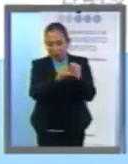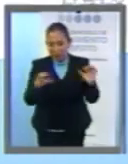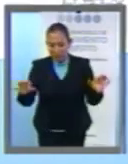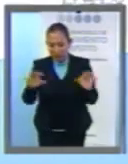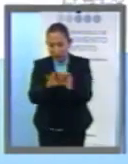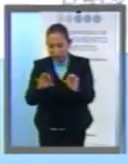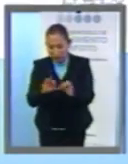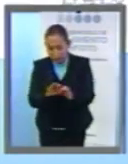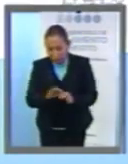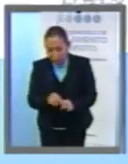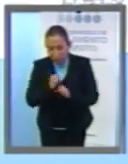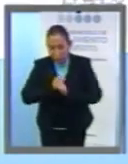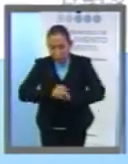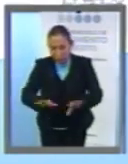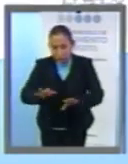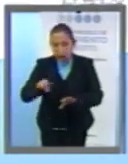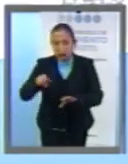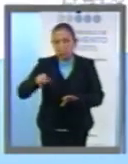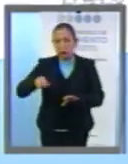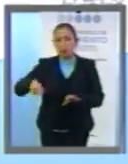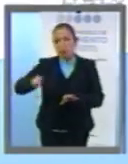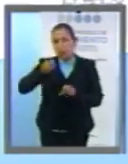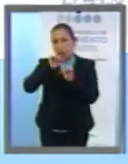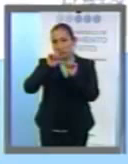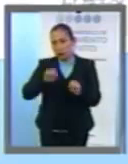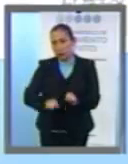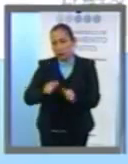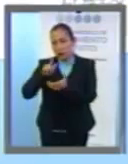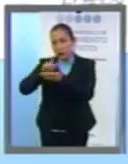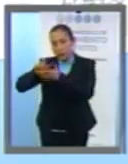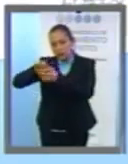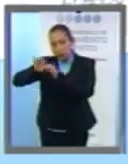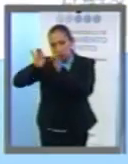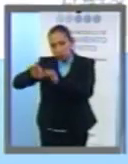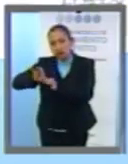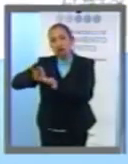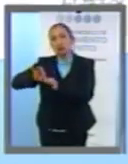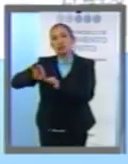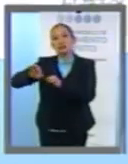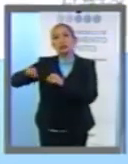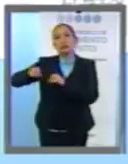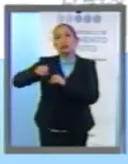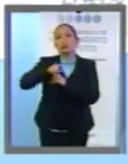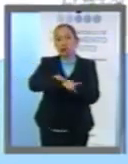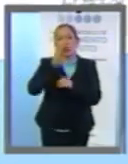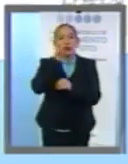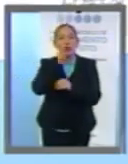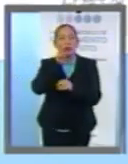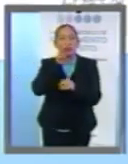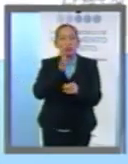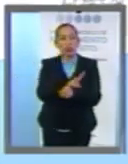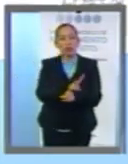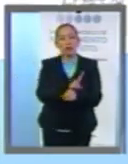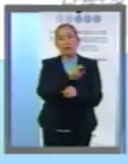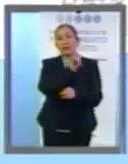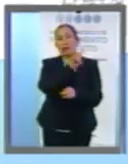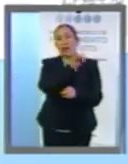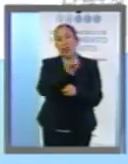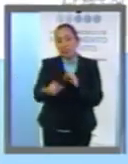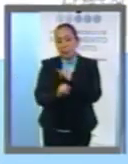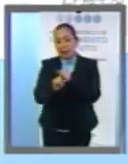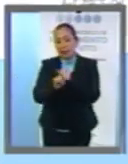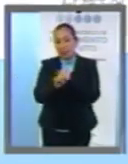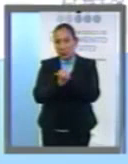de Comunicación e Información, tenemos plataforma del Sistema Nacional de Transparencia, plataforma del Sistema de Fiscalización, la